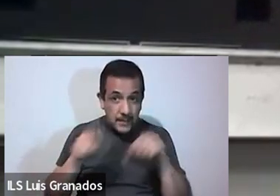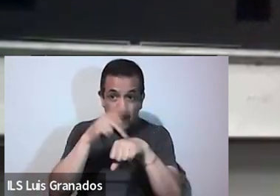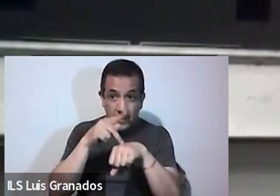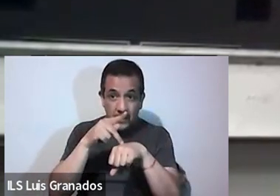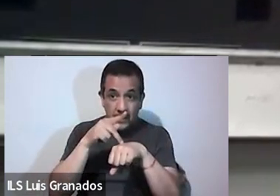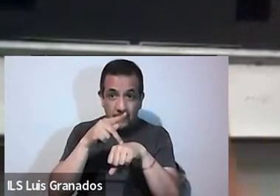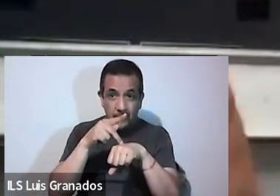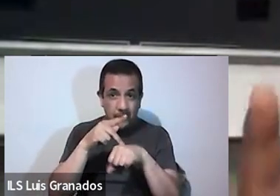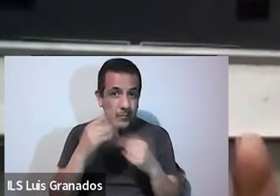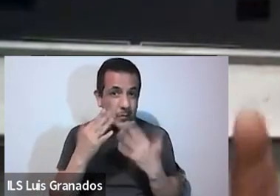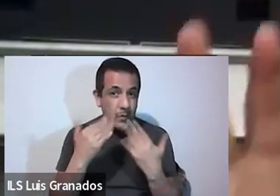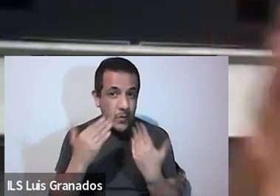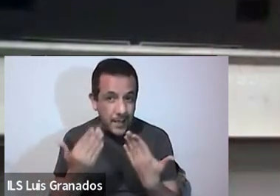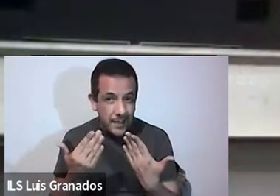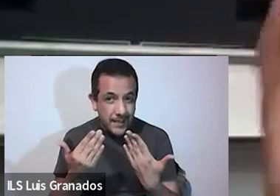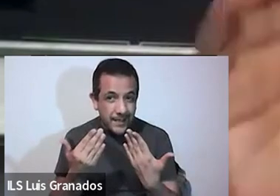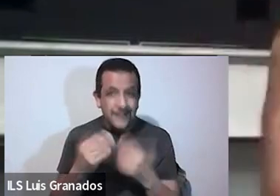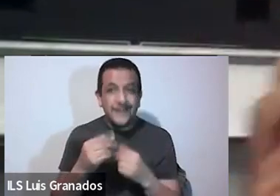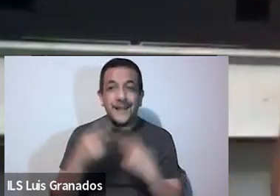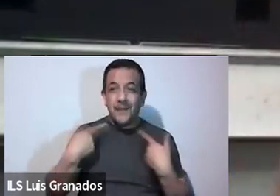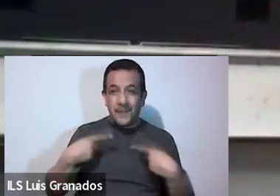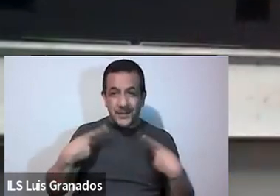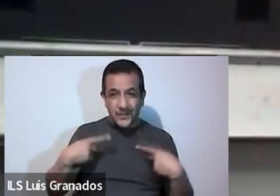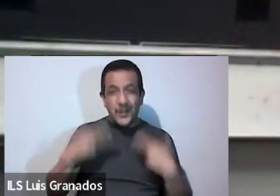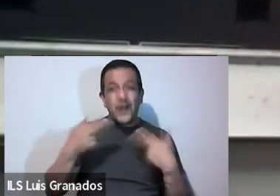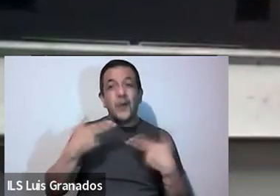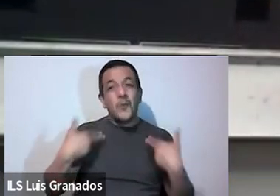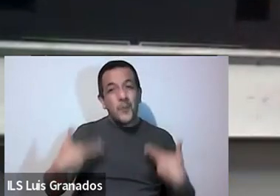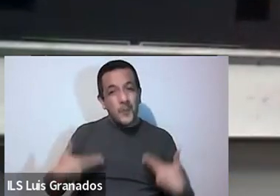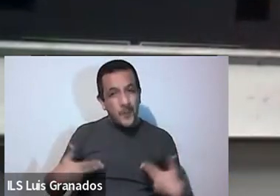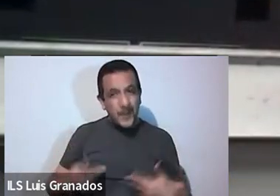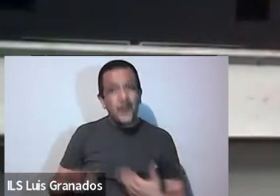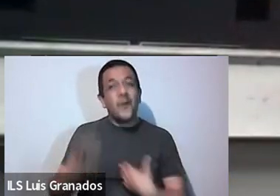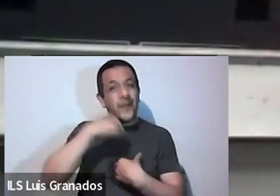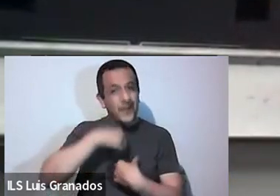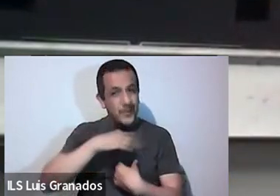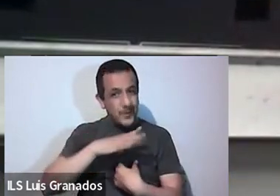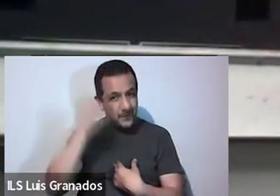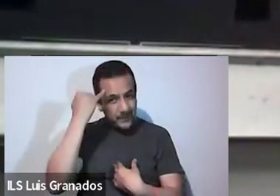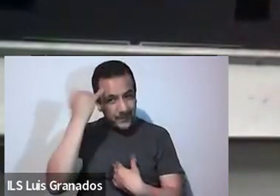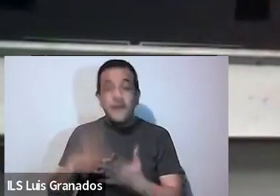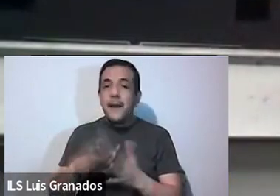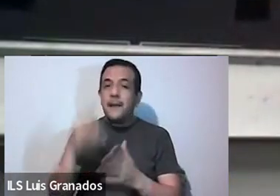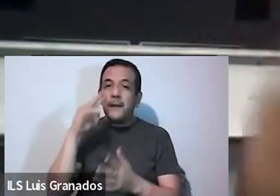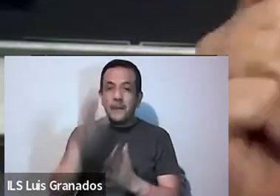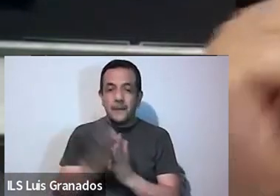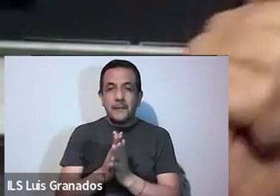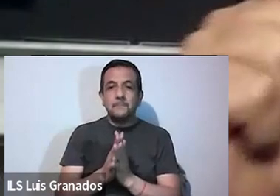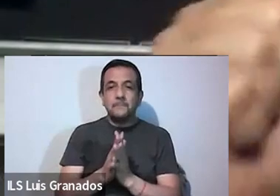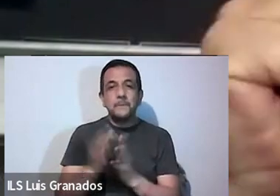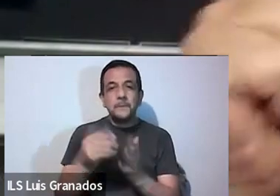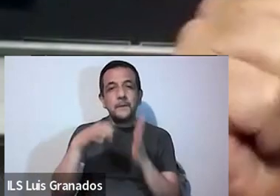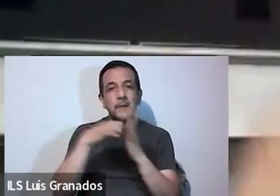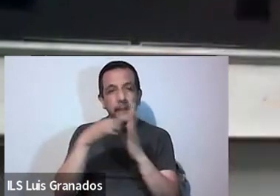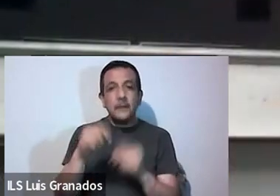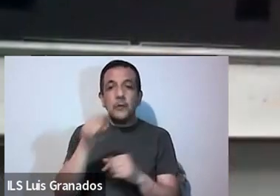Así que, señores, fíjense nada más estos ejemplos que vienen a continuación. Vamos a tomar la figura